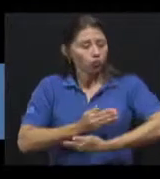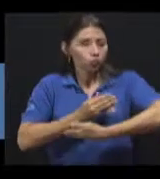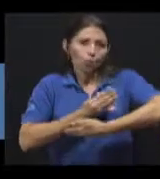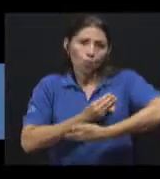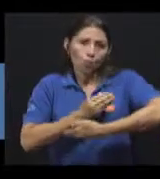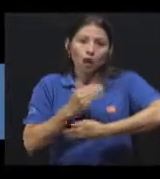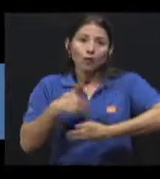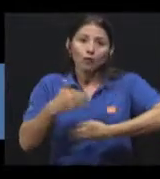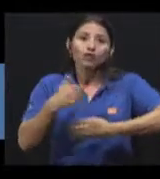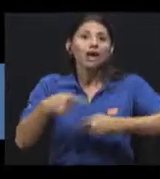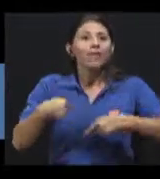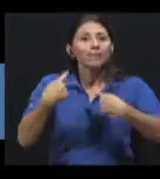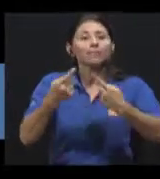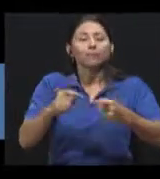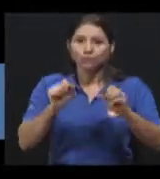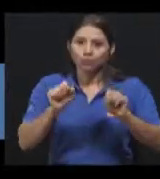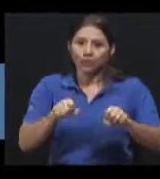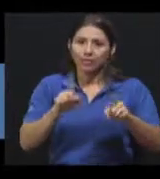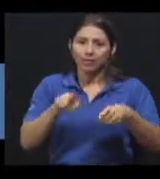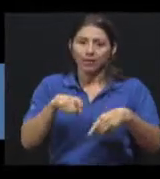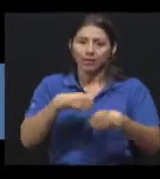mejor alimentación cuando ya le toque.